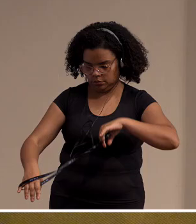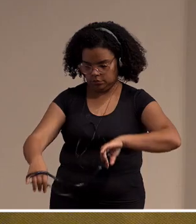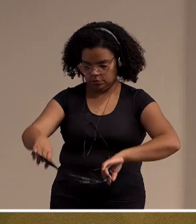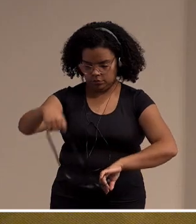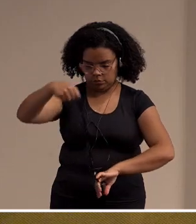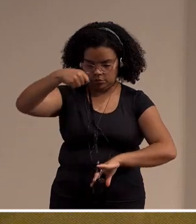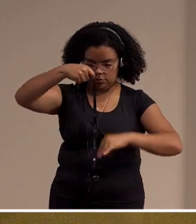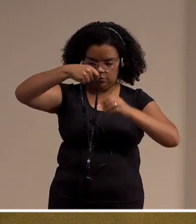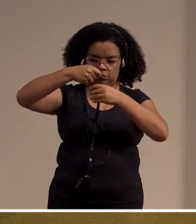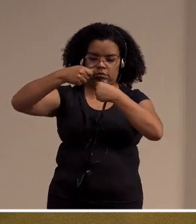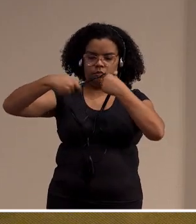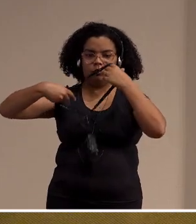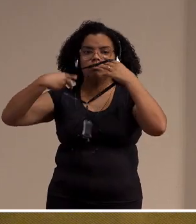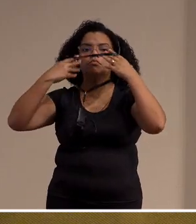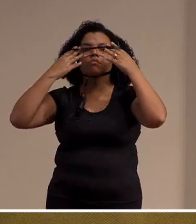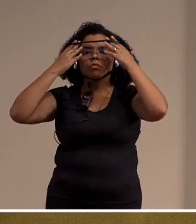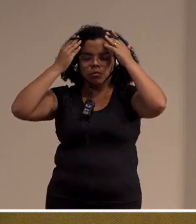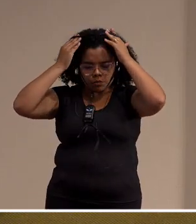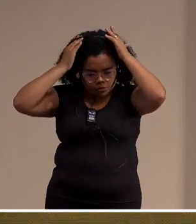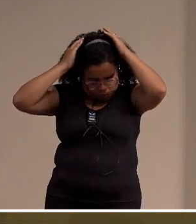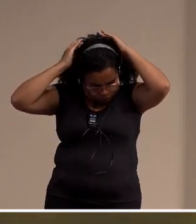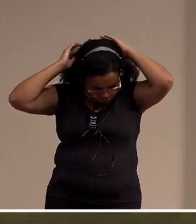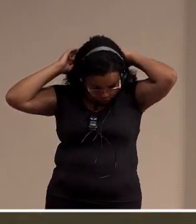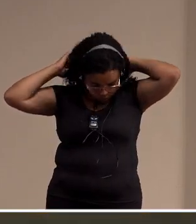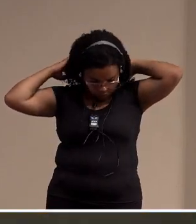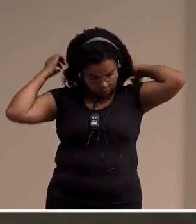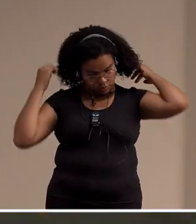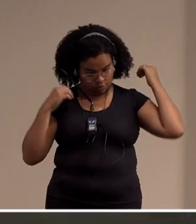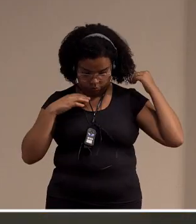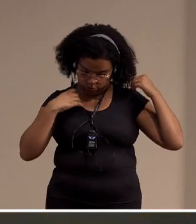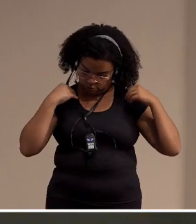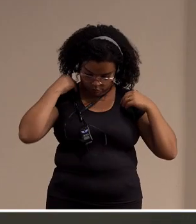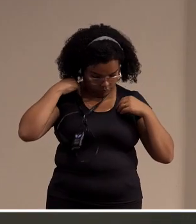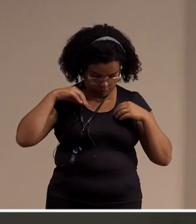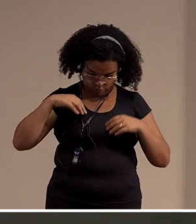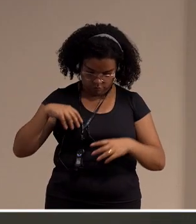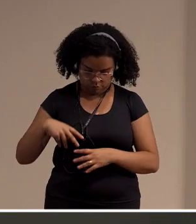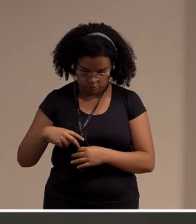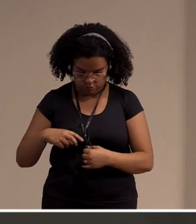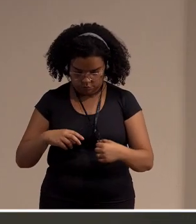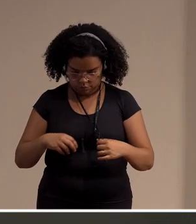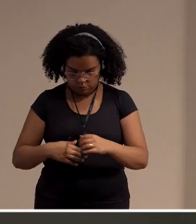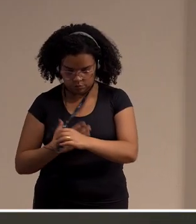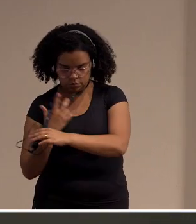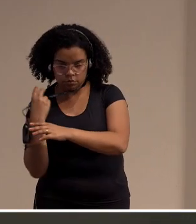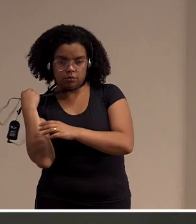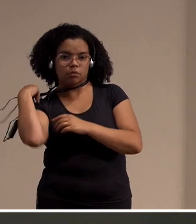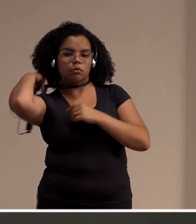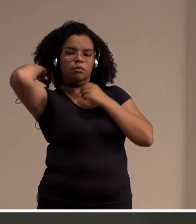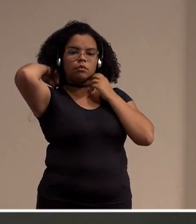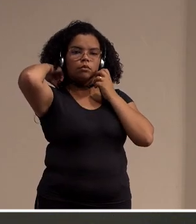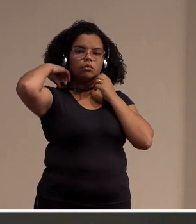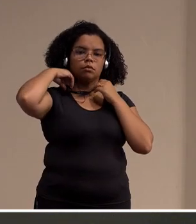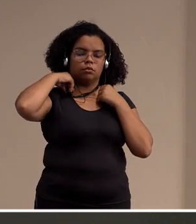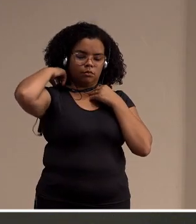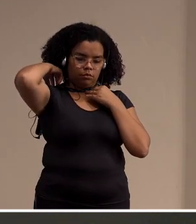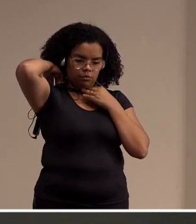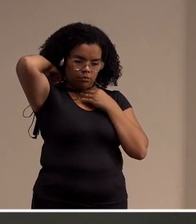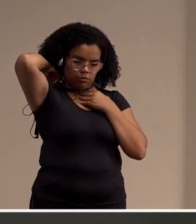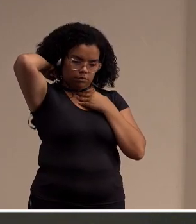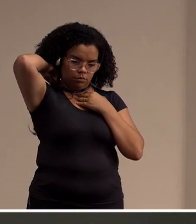mundo estaba parado, más acciones, las máquinas que operan algorítmicamente comprando y vendiendo acciones seguían